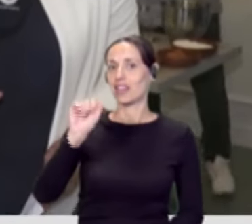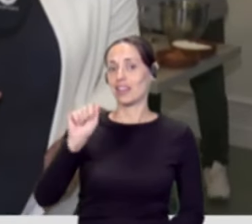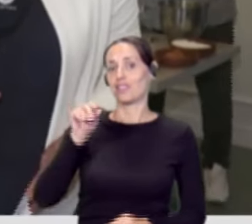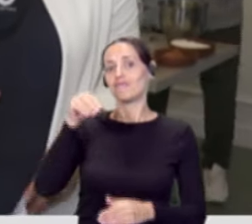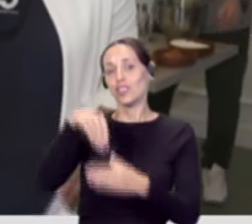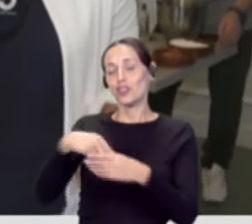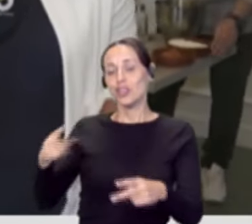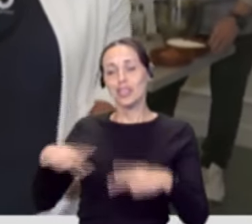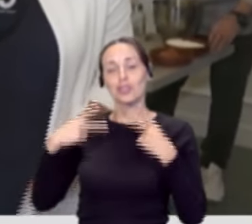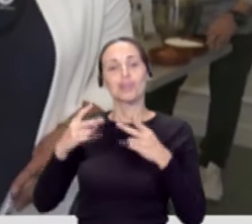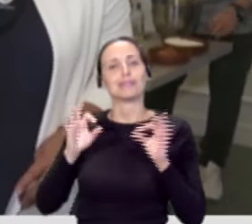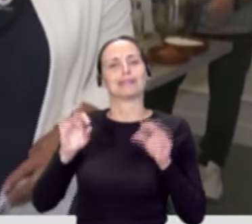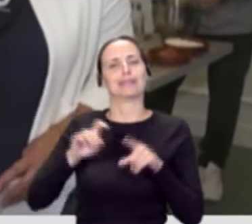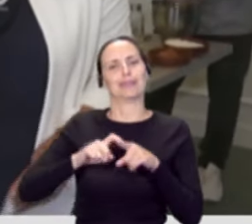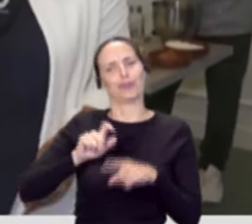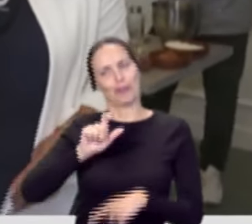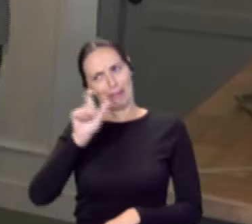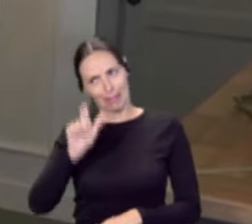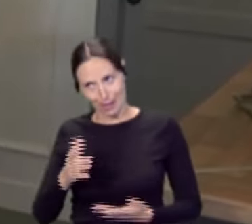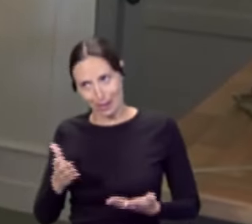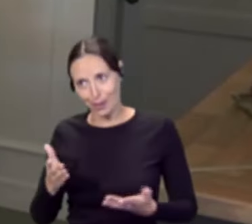italiano.